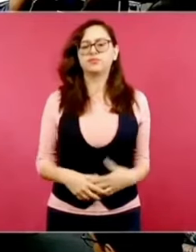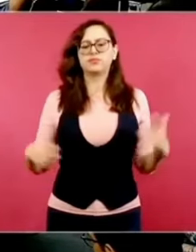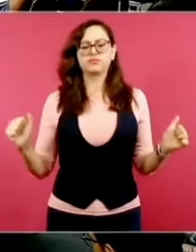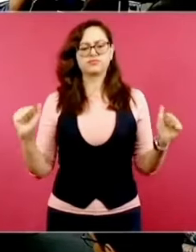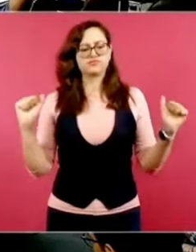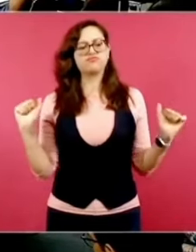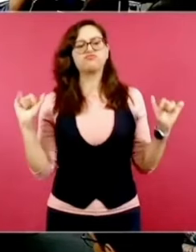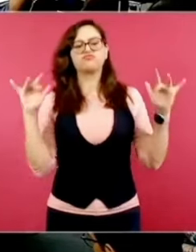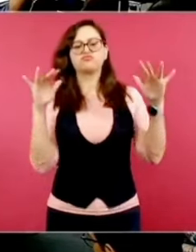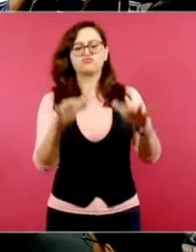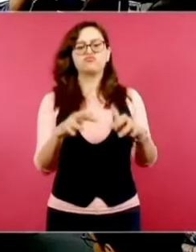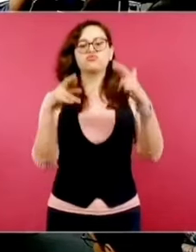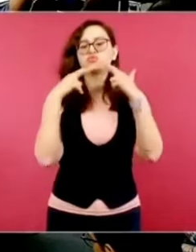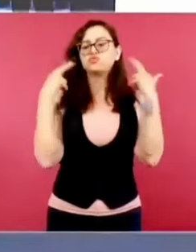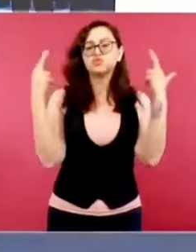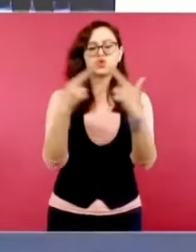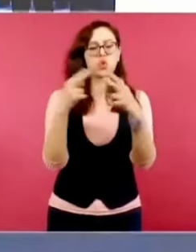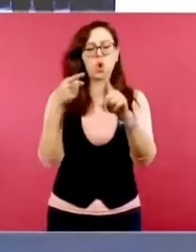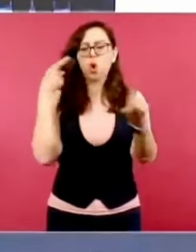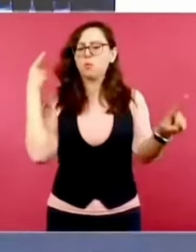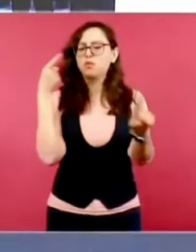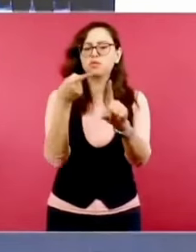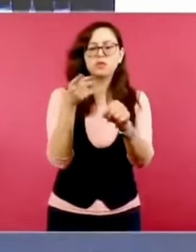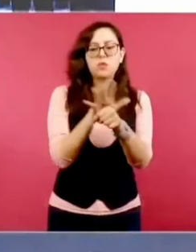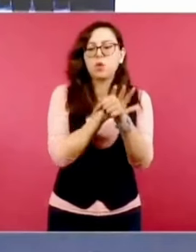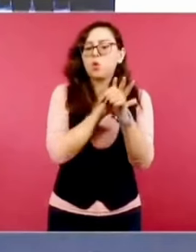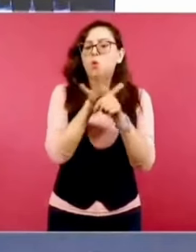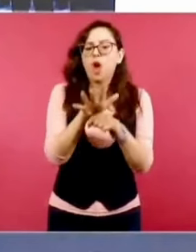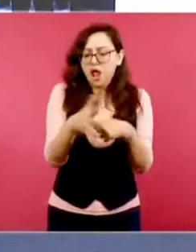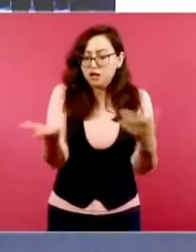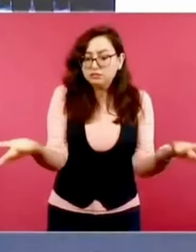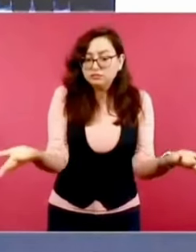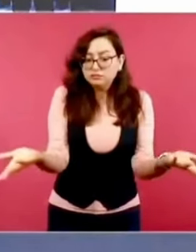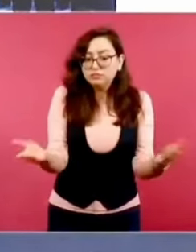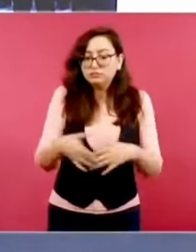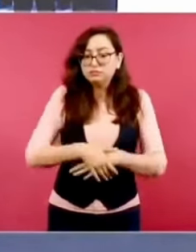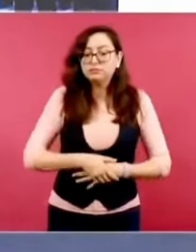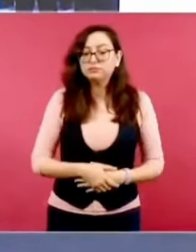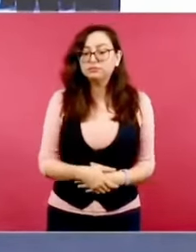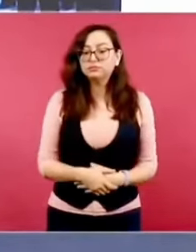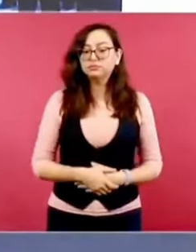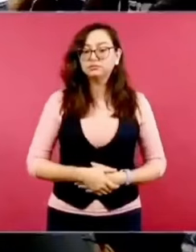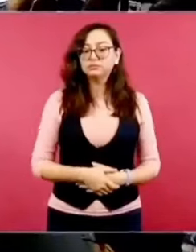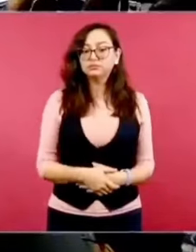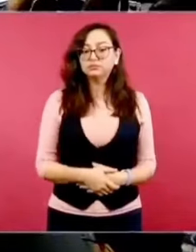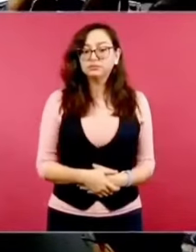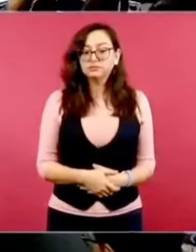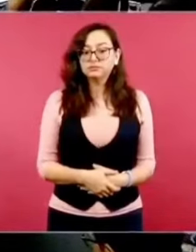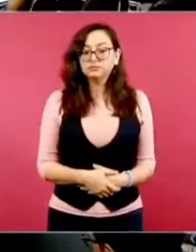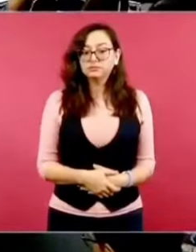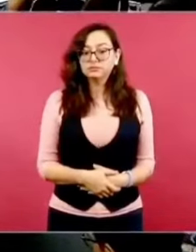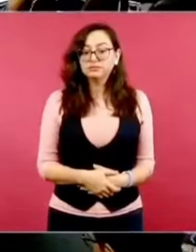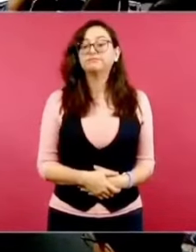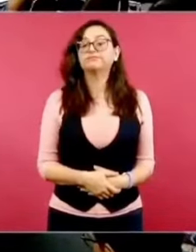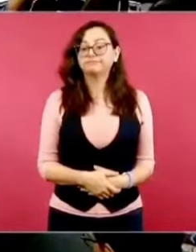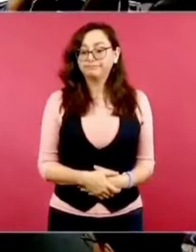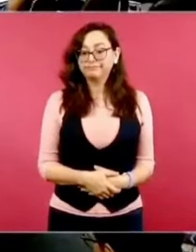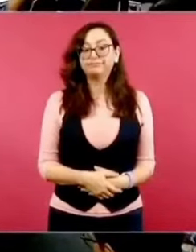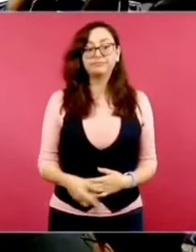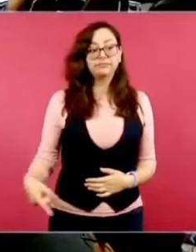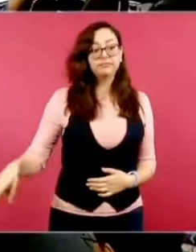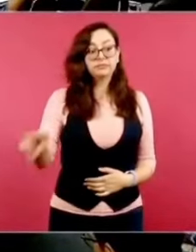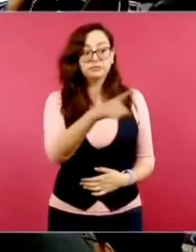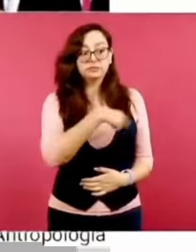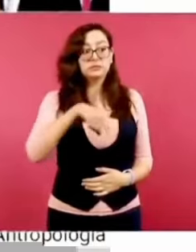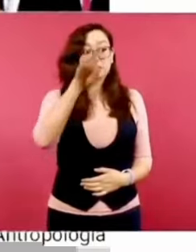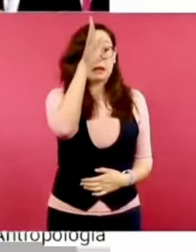la reunión? Para no hablar ya en los medios de la violencia ni los mensajes del narcotráfico. Para no hablar en los